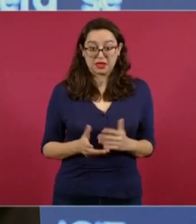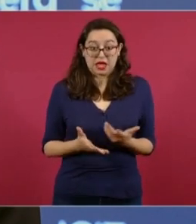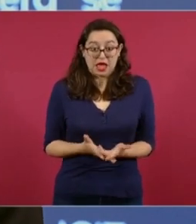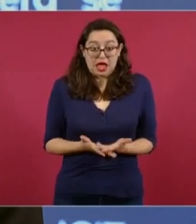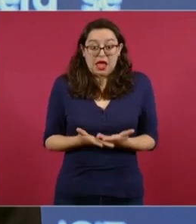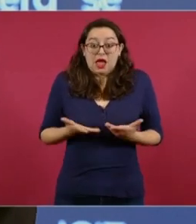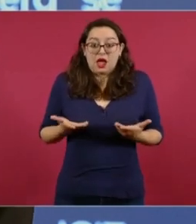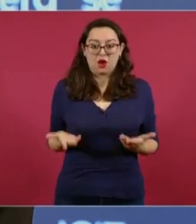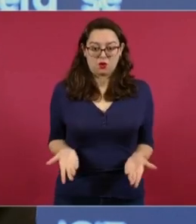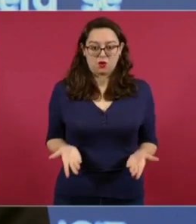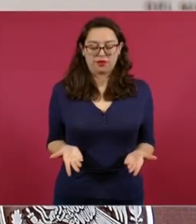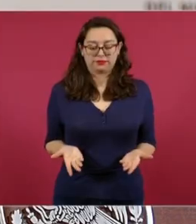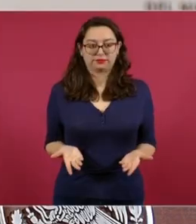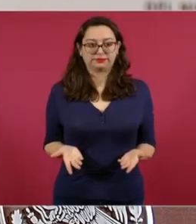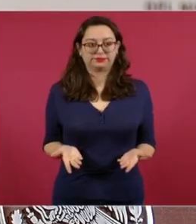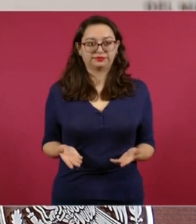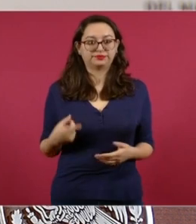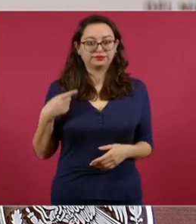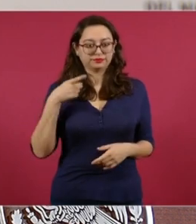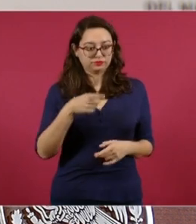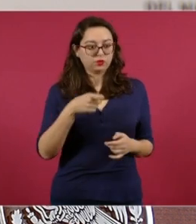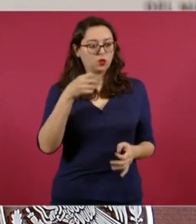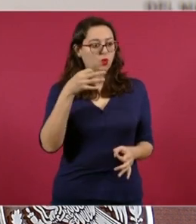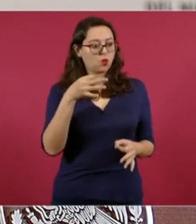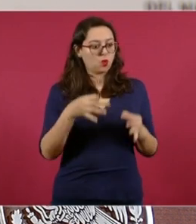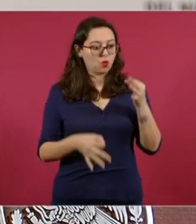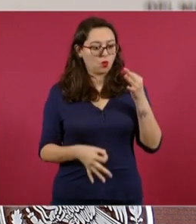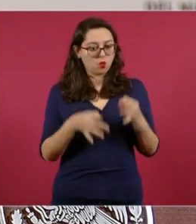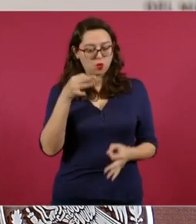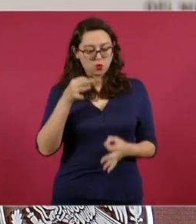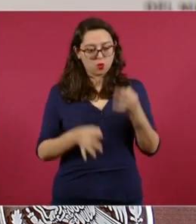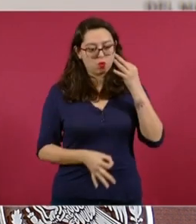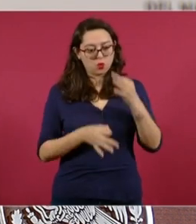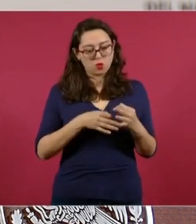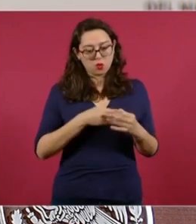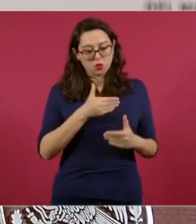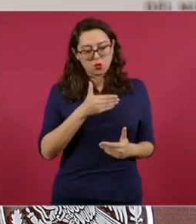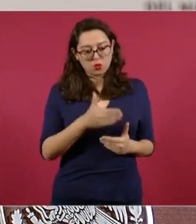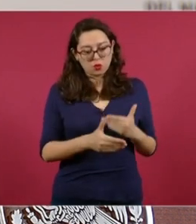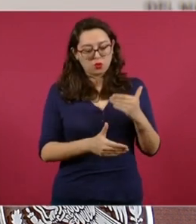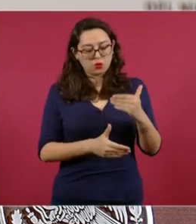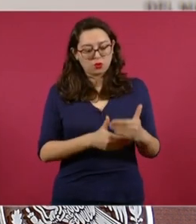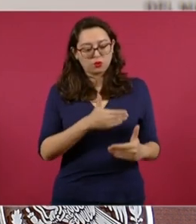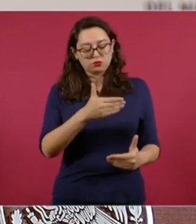este juicio implica la